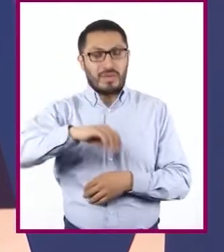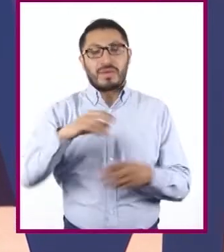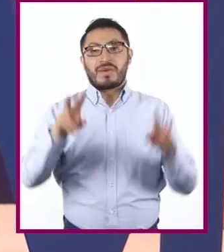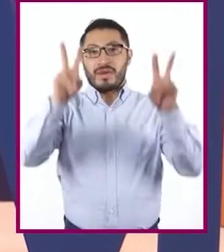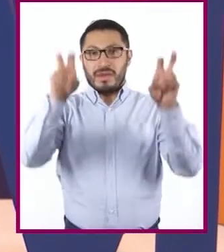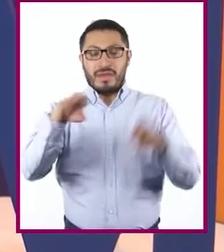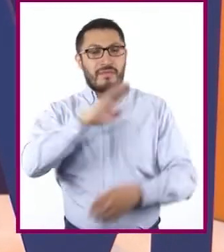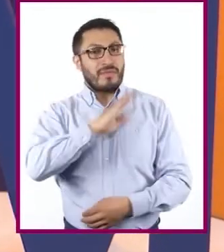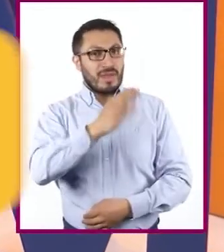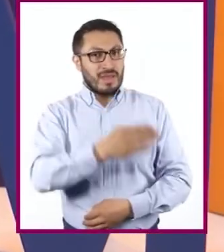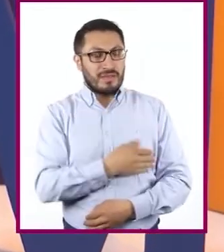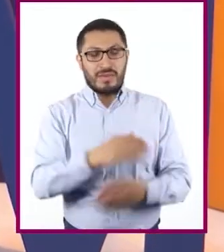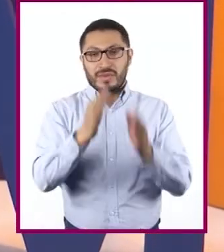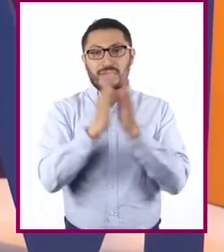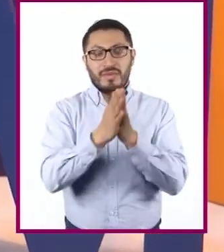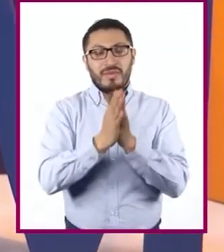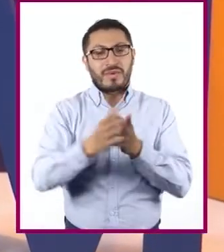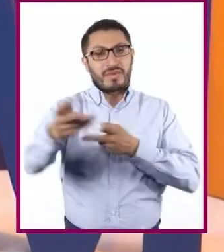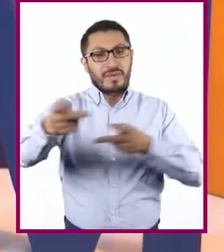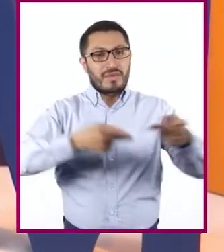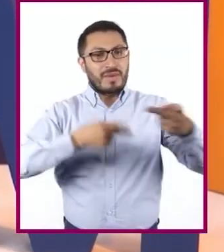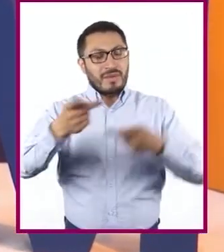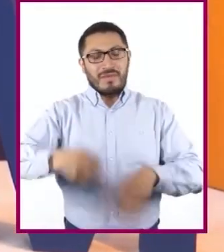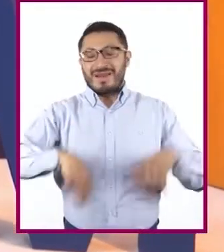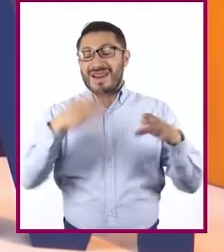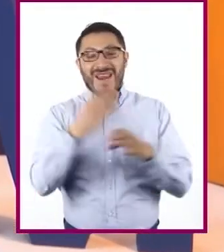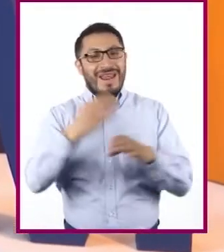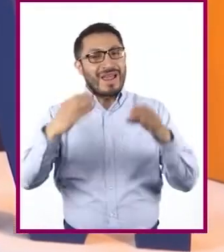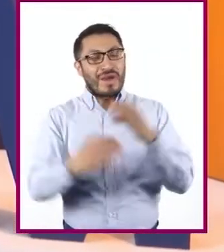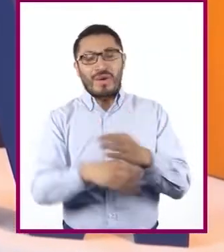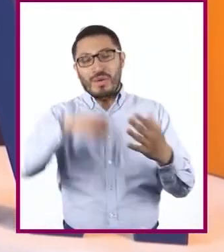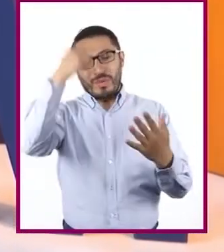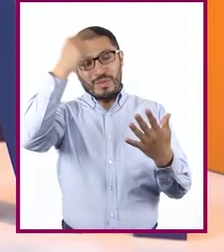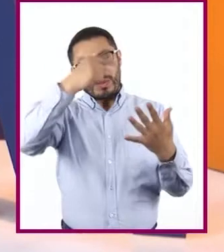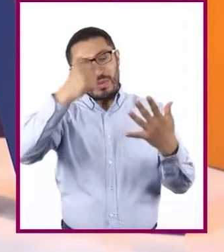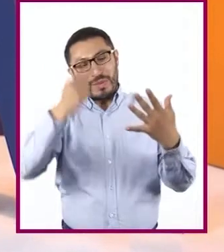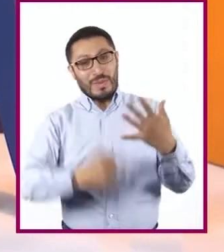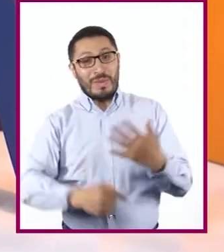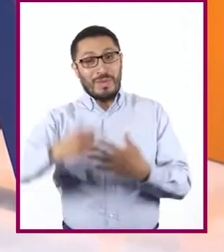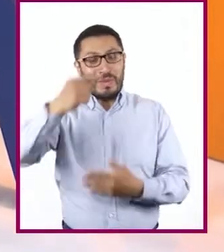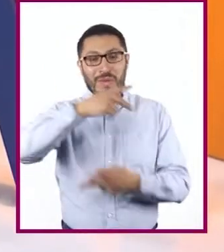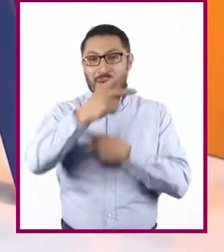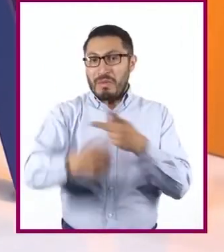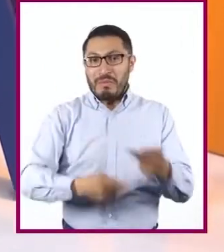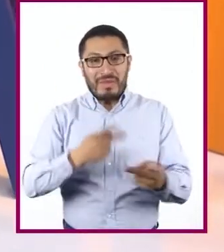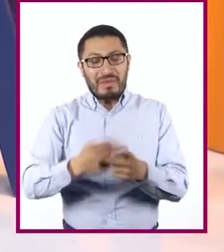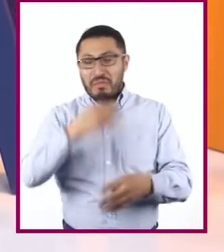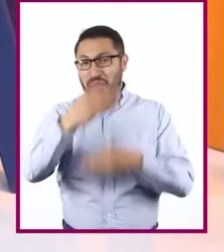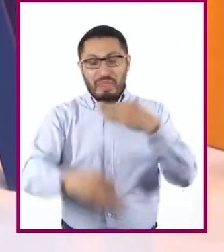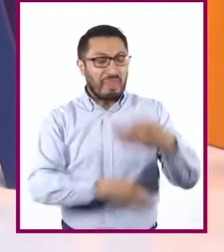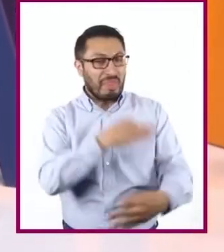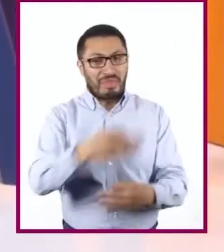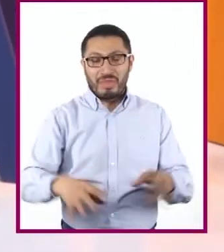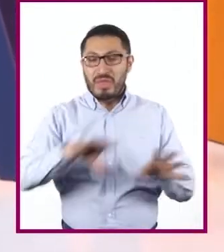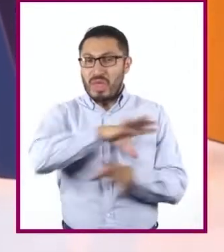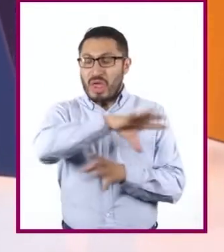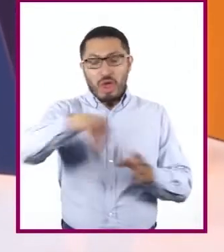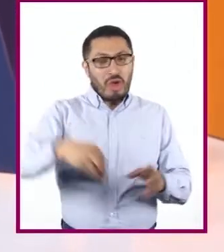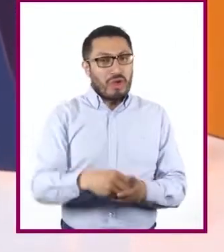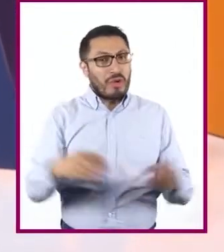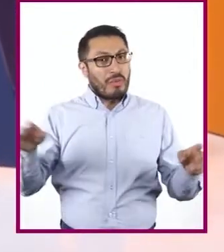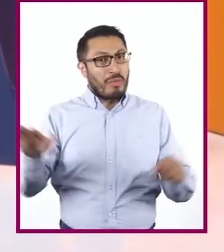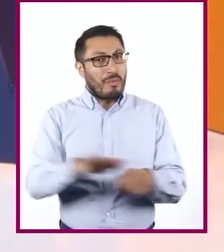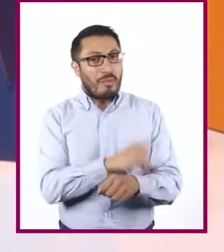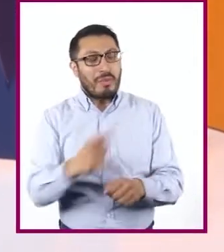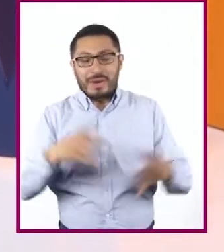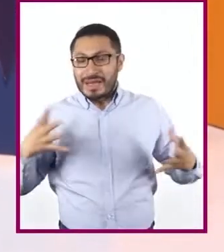que por favor, preparen sus maletas, pasaporte y pase de abordar, porque estamos a punto de emprender un viaje juntos,